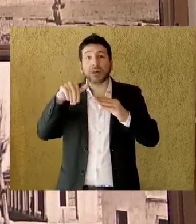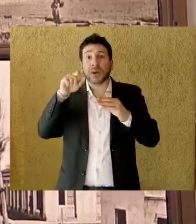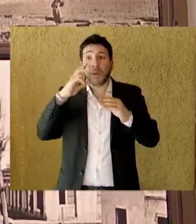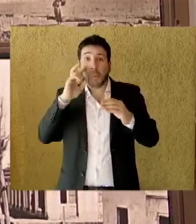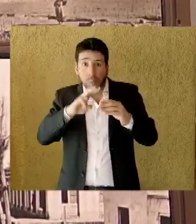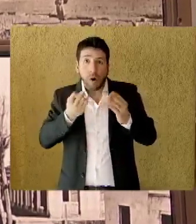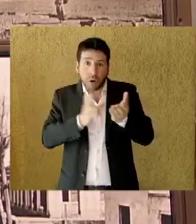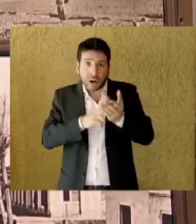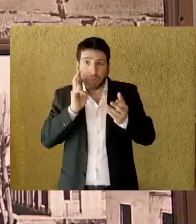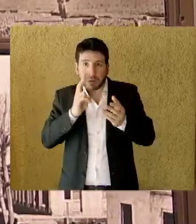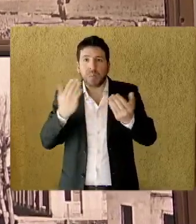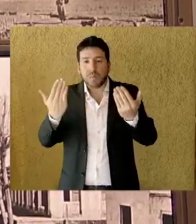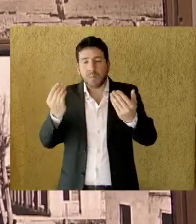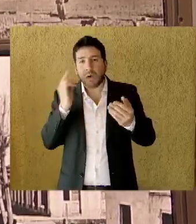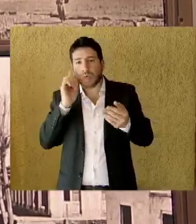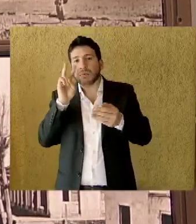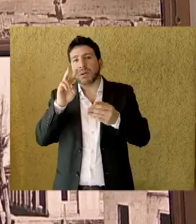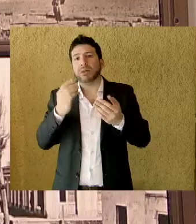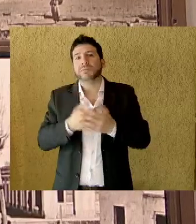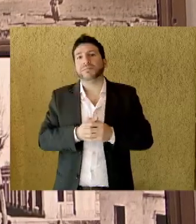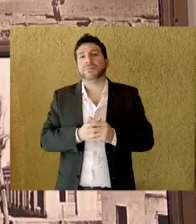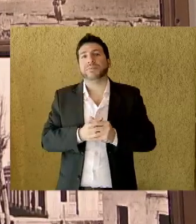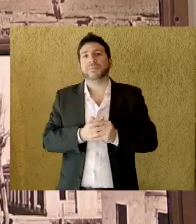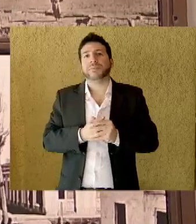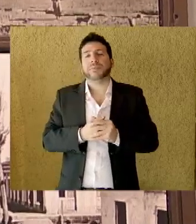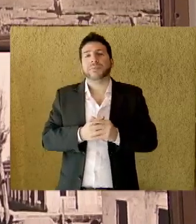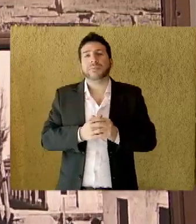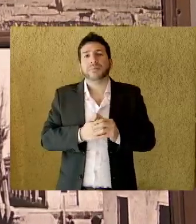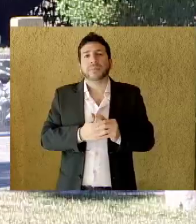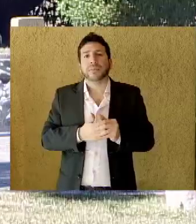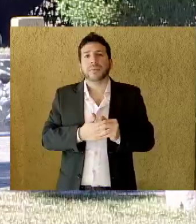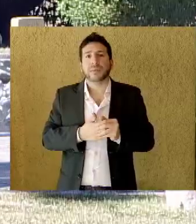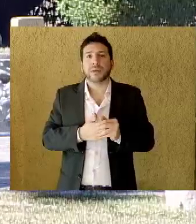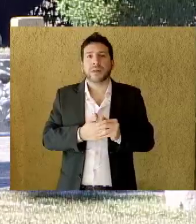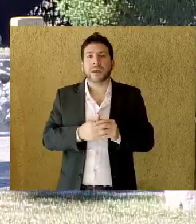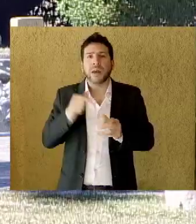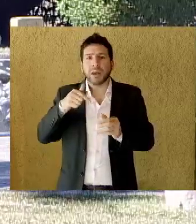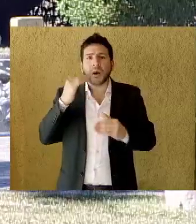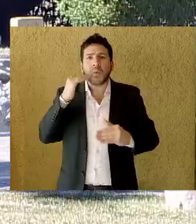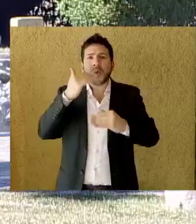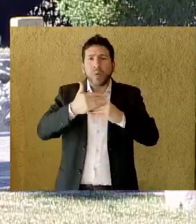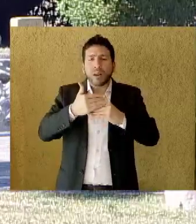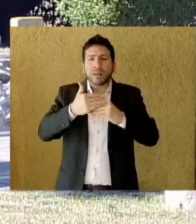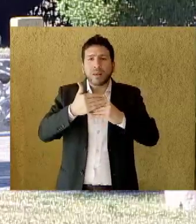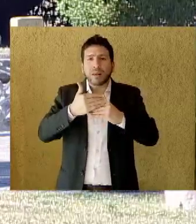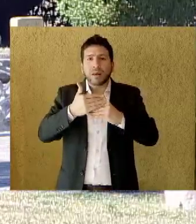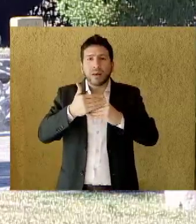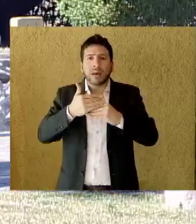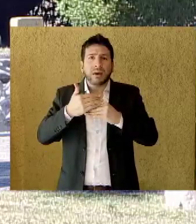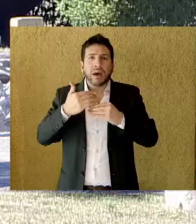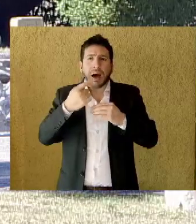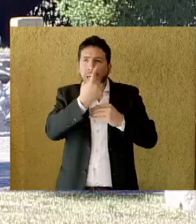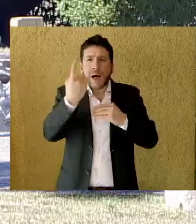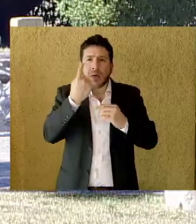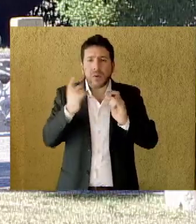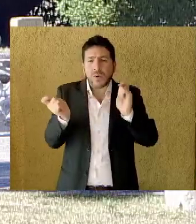Bueno, todo va a quedar subido a esta plataforma. Bueno, y también Exe pensaba y reflexionaba cómo esta cuarentena, hablamos mucho de cómo nos cambia, ¿no? Bueno,